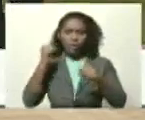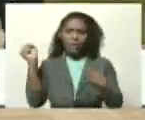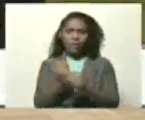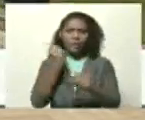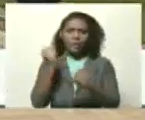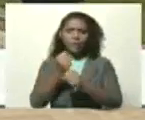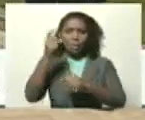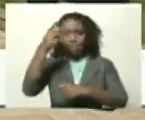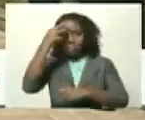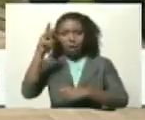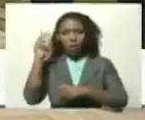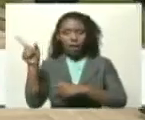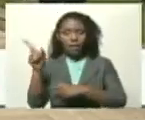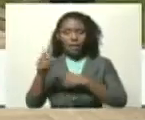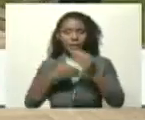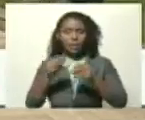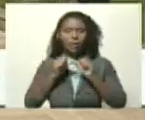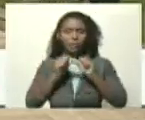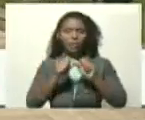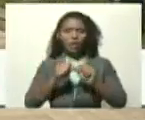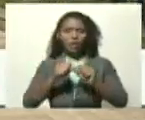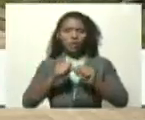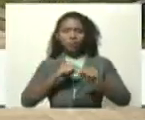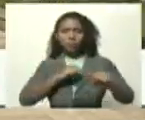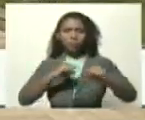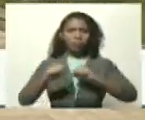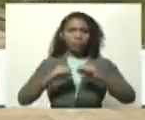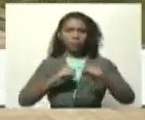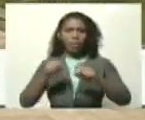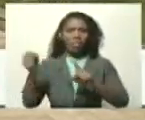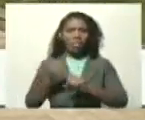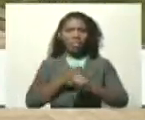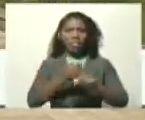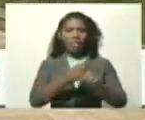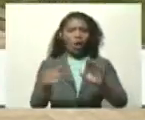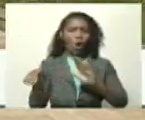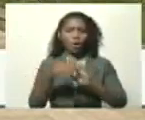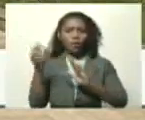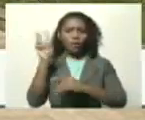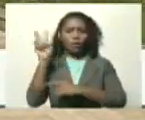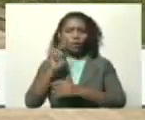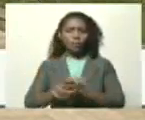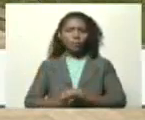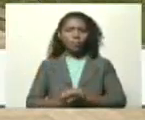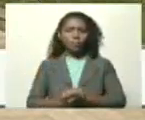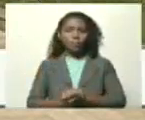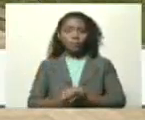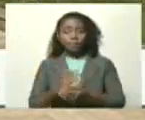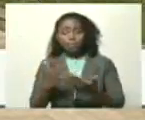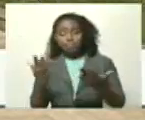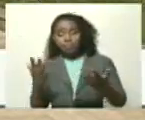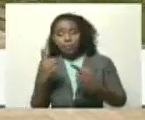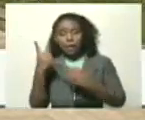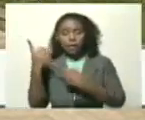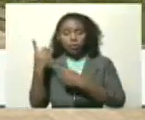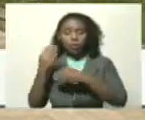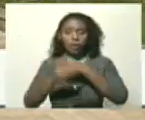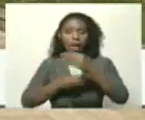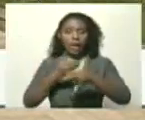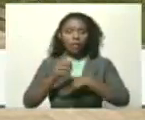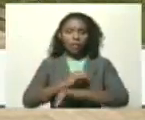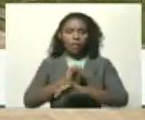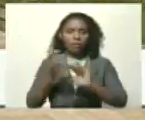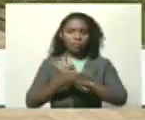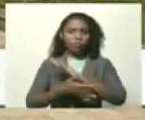en México, seguían las acciones, seguían las agresiones contra Venezuela y obviamente eso fue lo que terminó